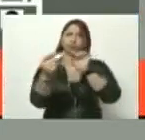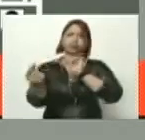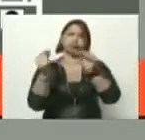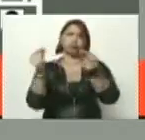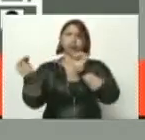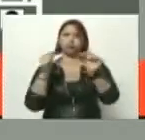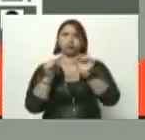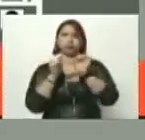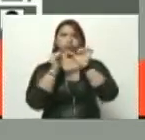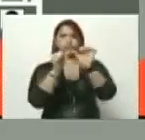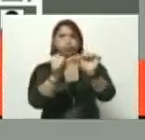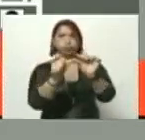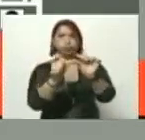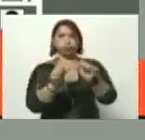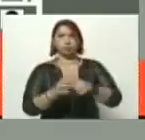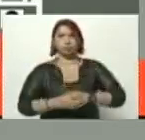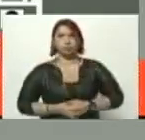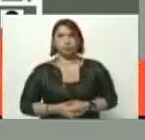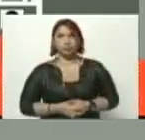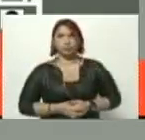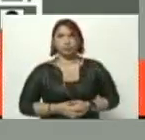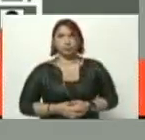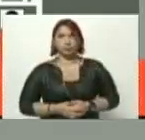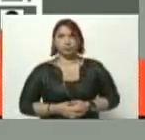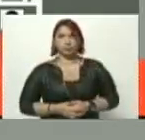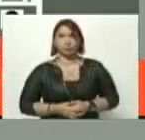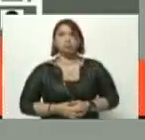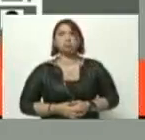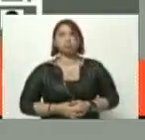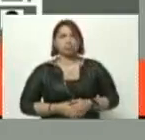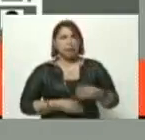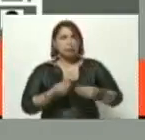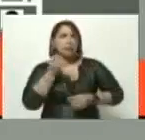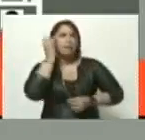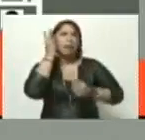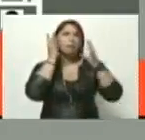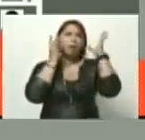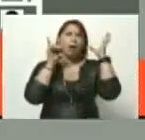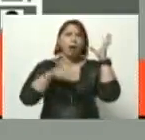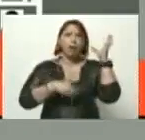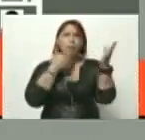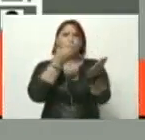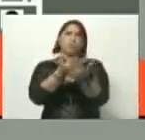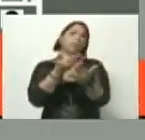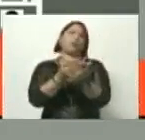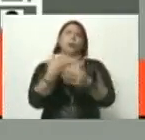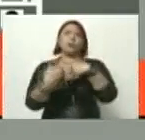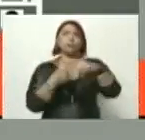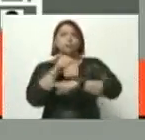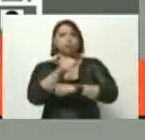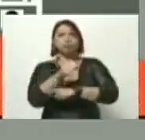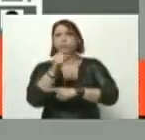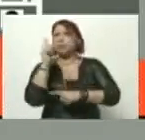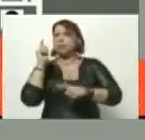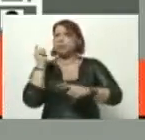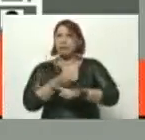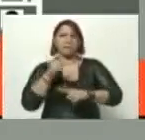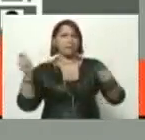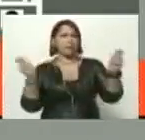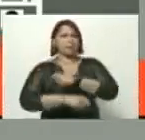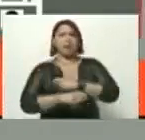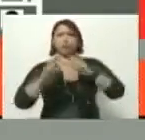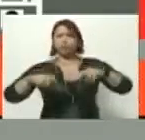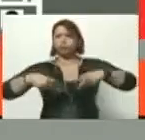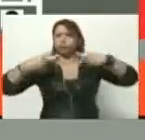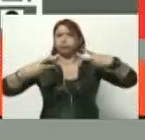debate dialéctico permanente, pariendo propuestas para revolucionar, para cambiar, para